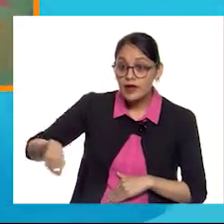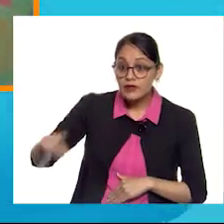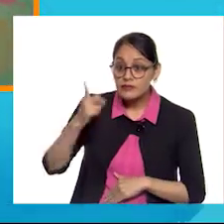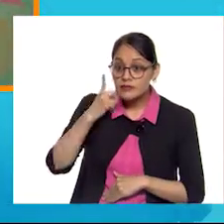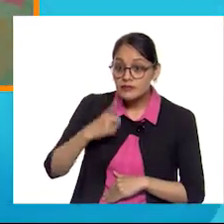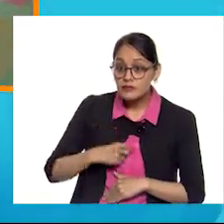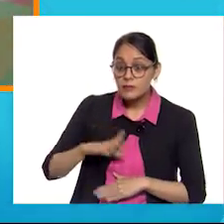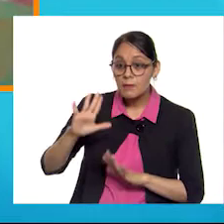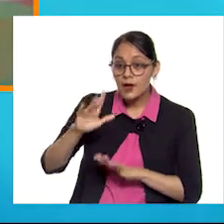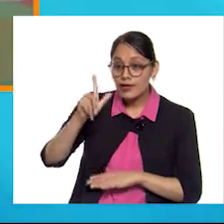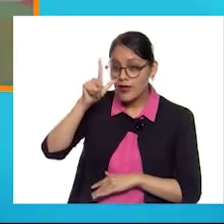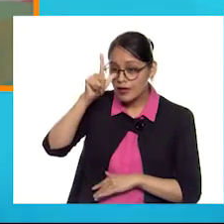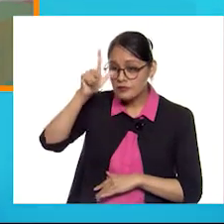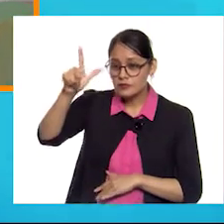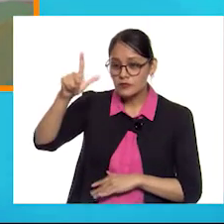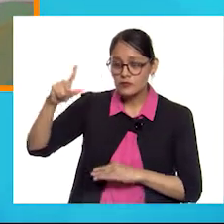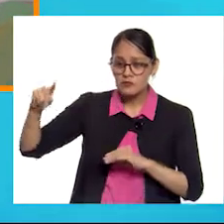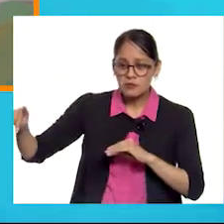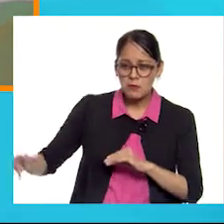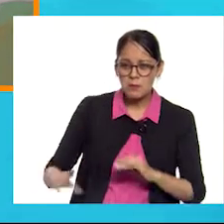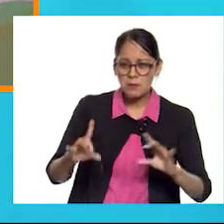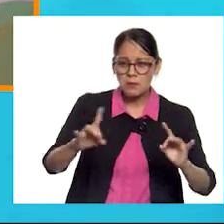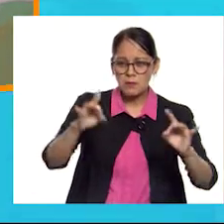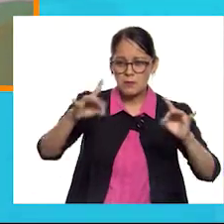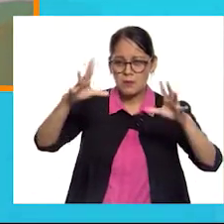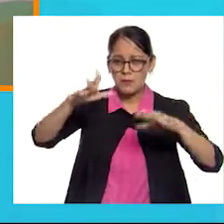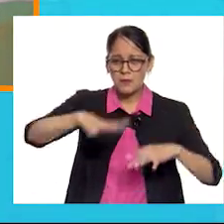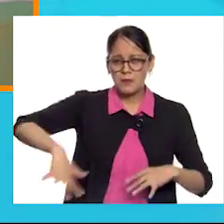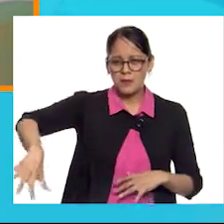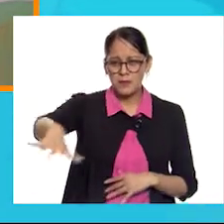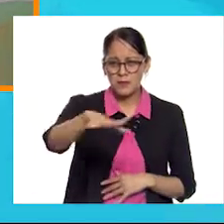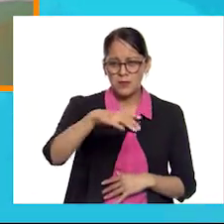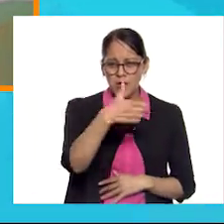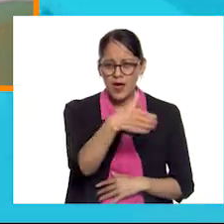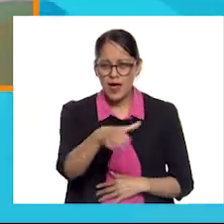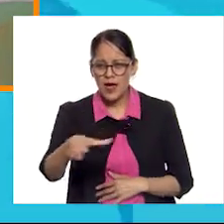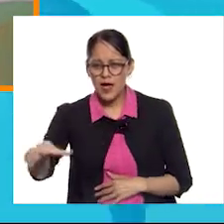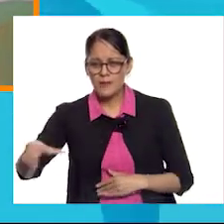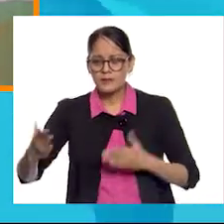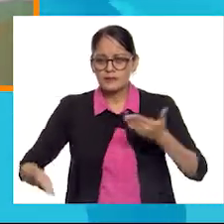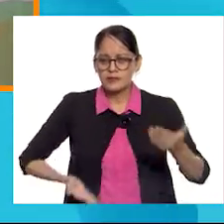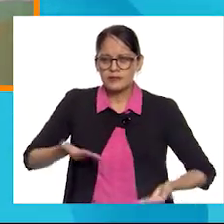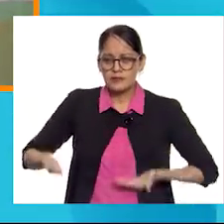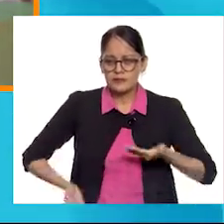los espíritus que vienen a hechizar a la población con sus cantos y sus danzas.